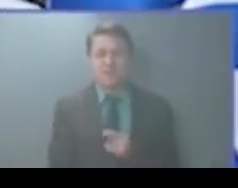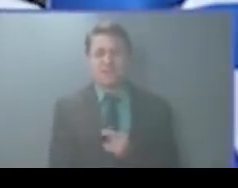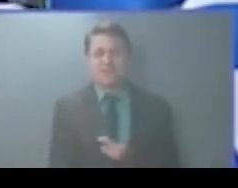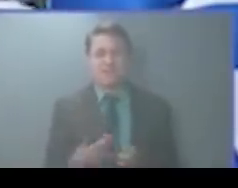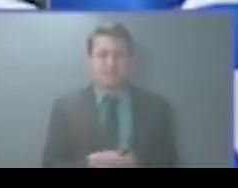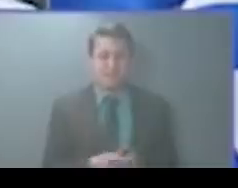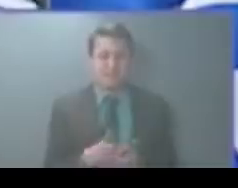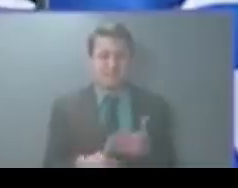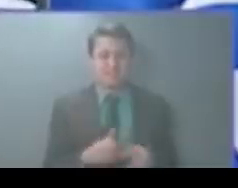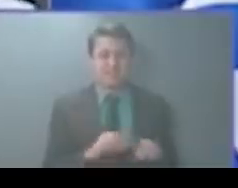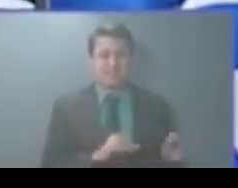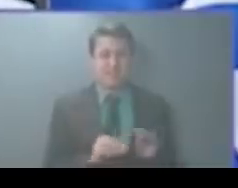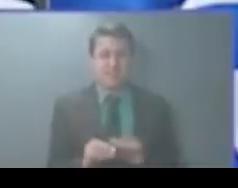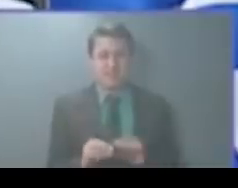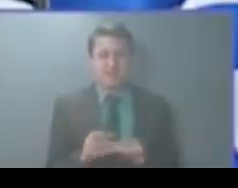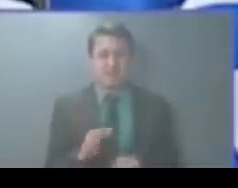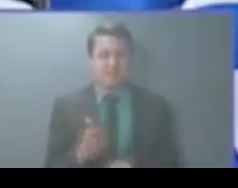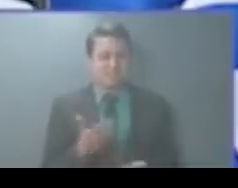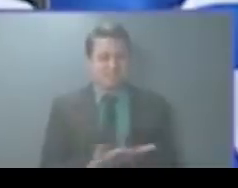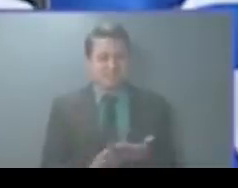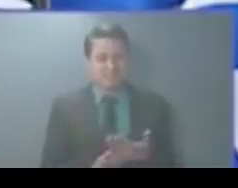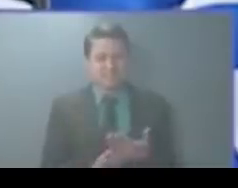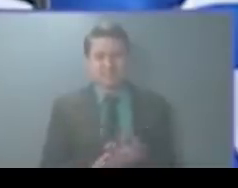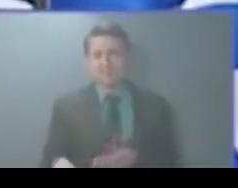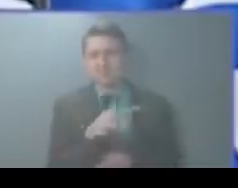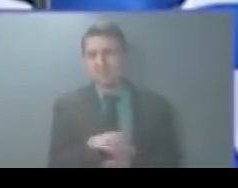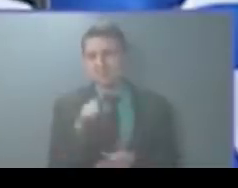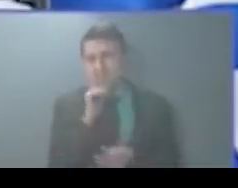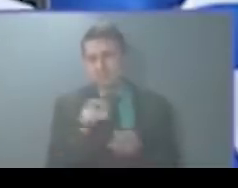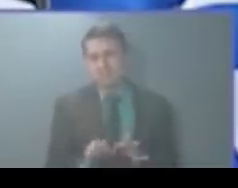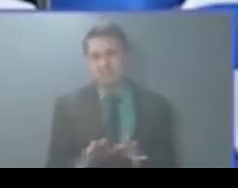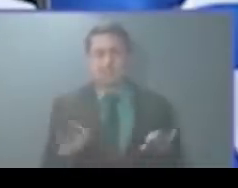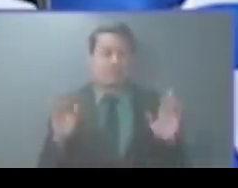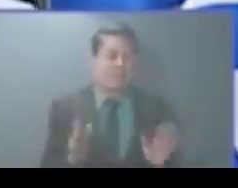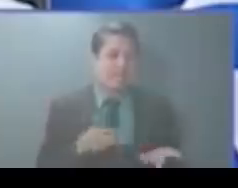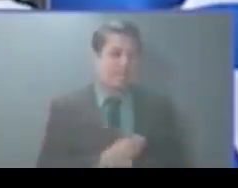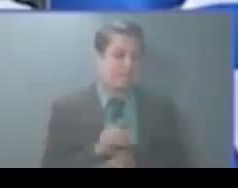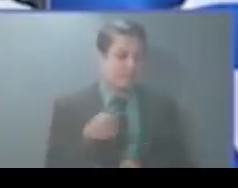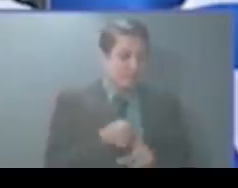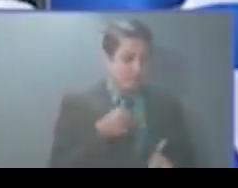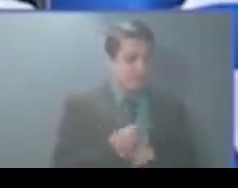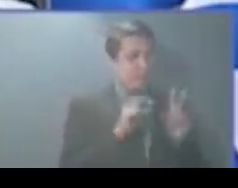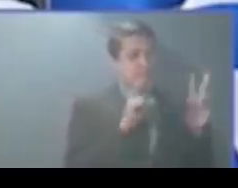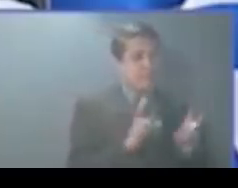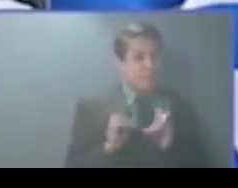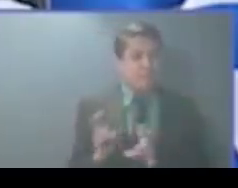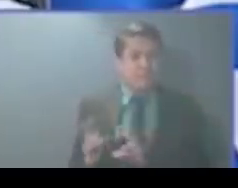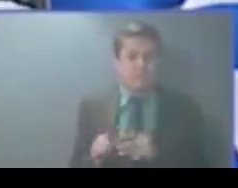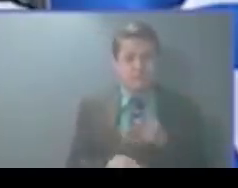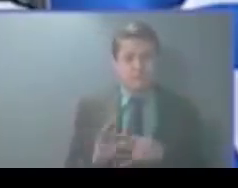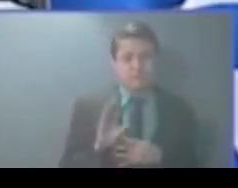disponer de la Fuerza Armada para hacer efectivas las disposiciones que hayan adoptado dentro de sus respectivas áreas constitucionales